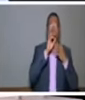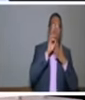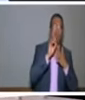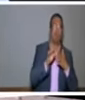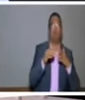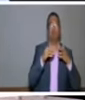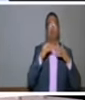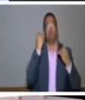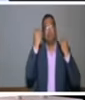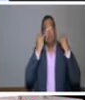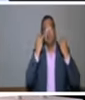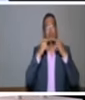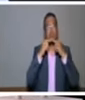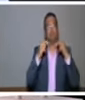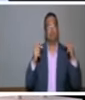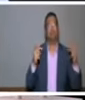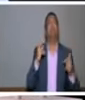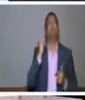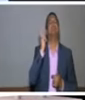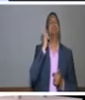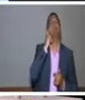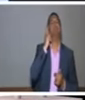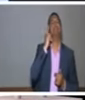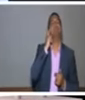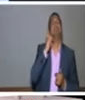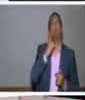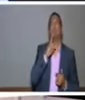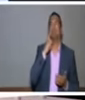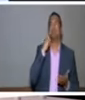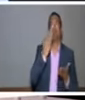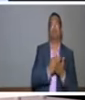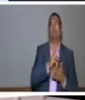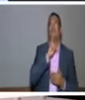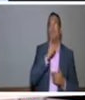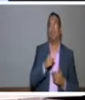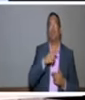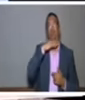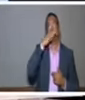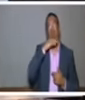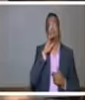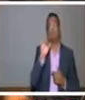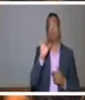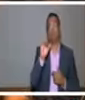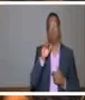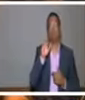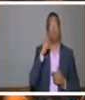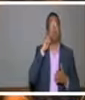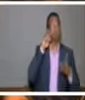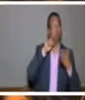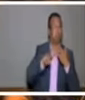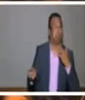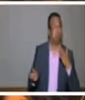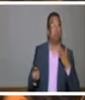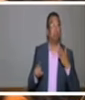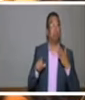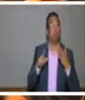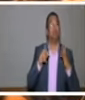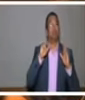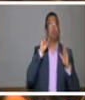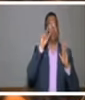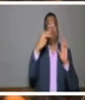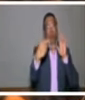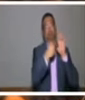planteamientos, vamos a chequear la veracidad el 25 de octubre. Chequéalo, va a constatar lo que se ha